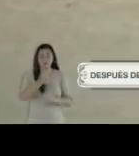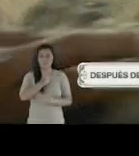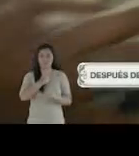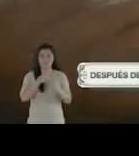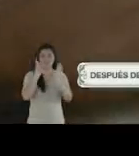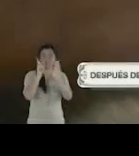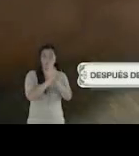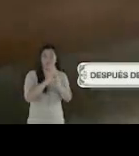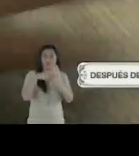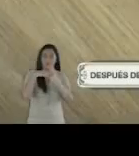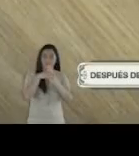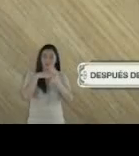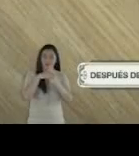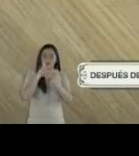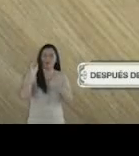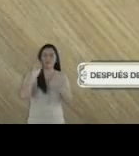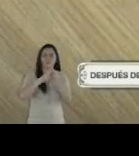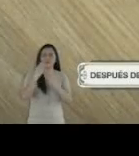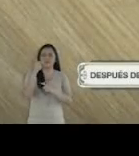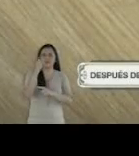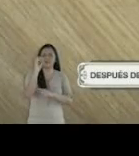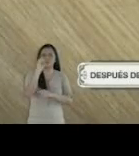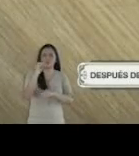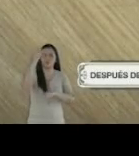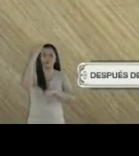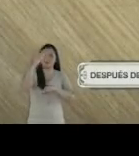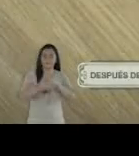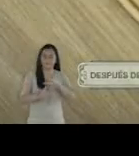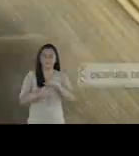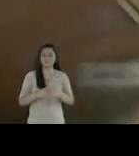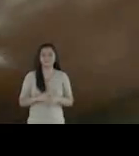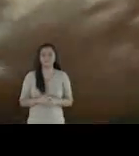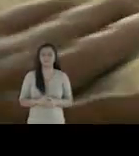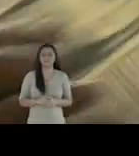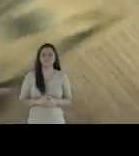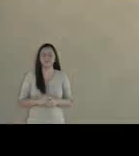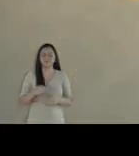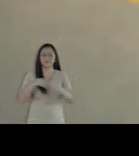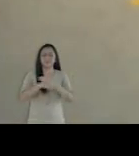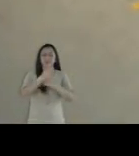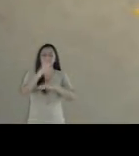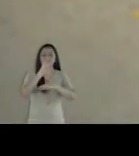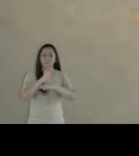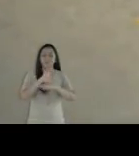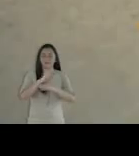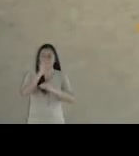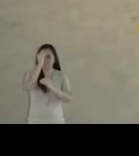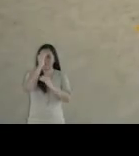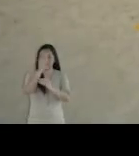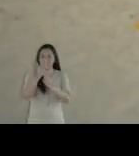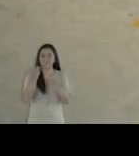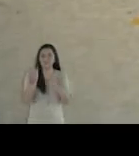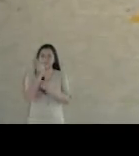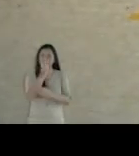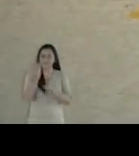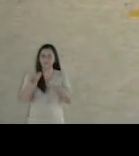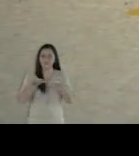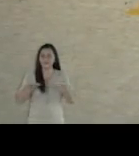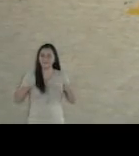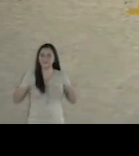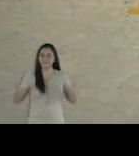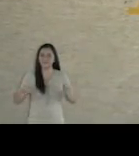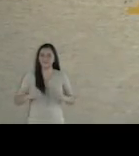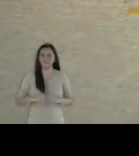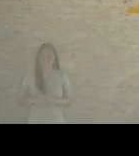O depositarlos en tu banco o cooperativa hasta el 10 de octubre. Banco Central del Ecuador. Más información